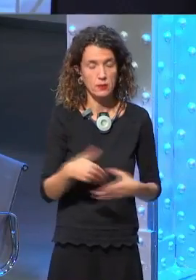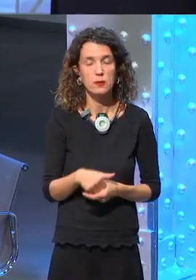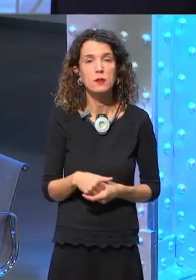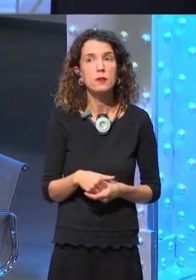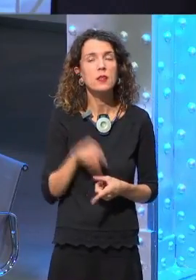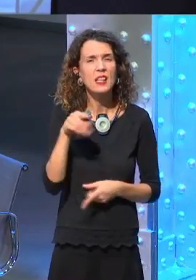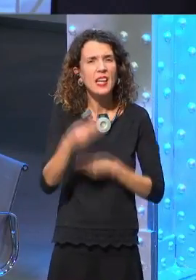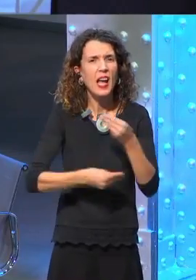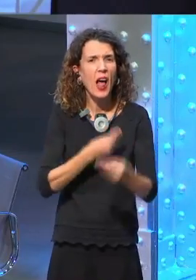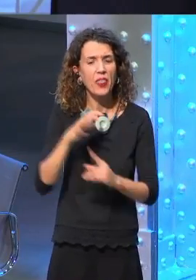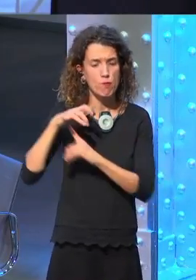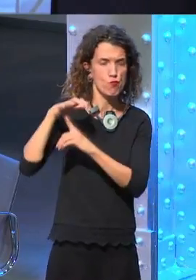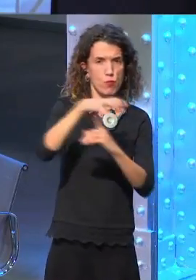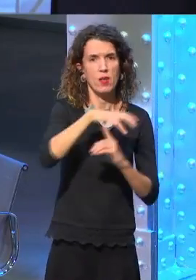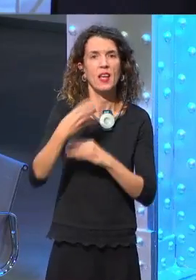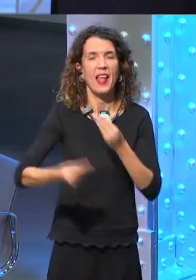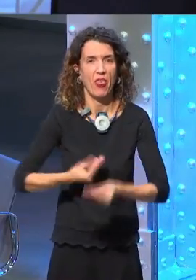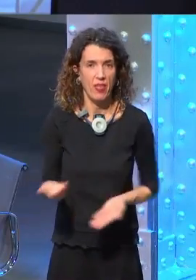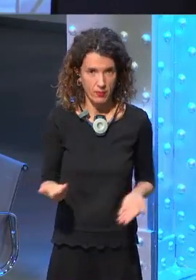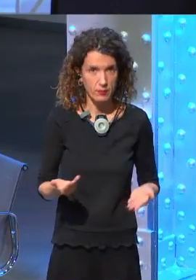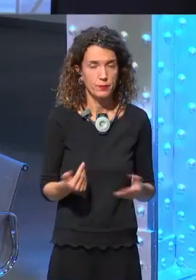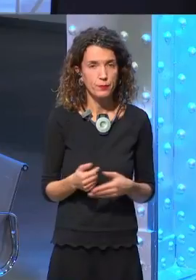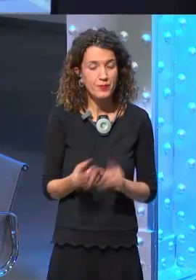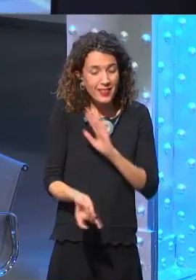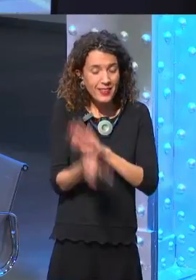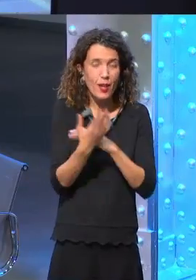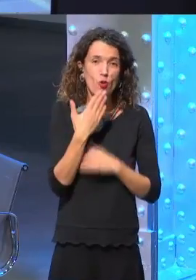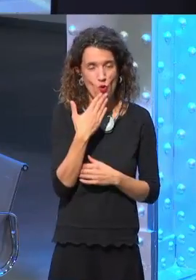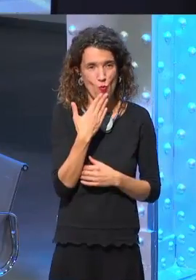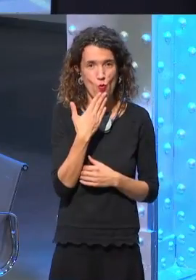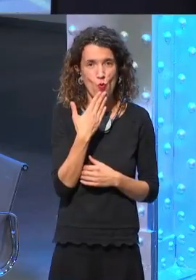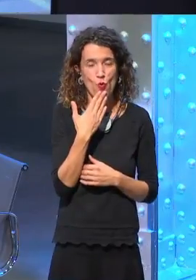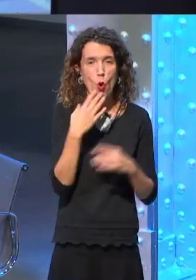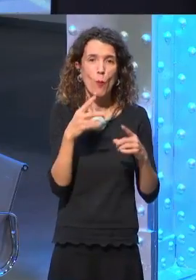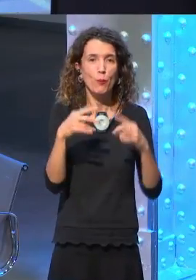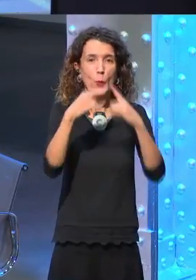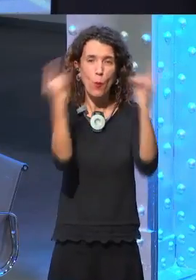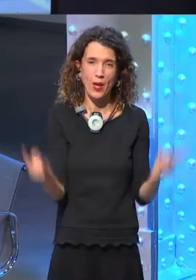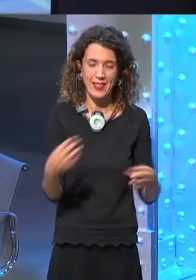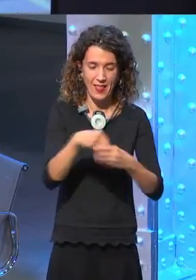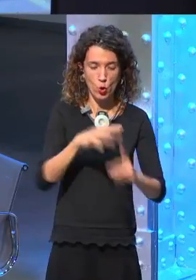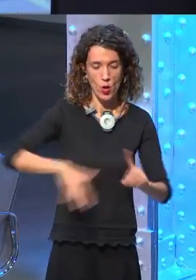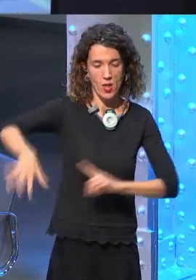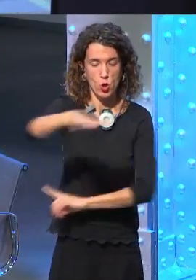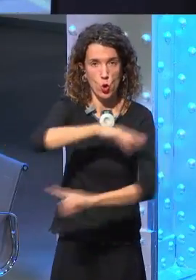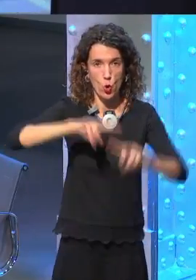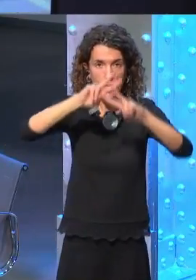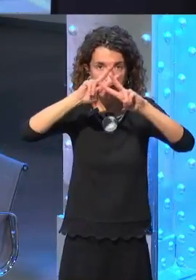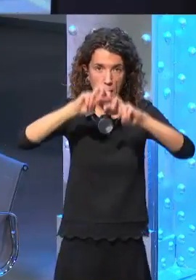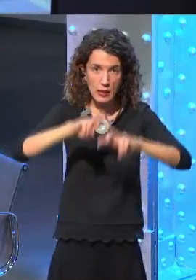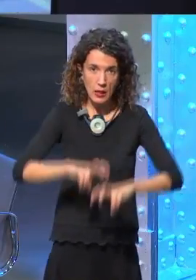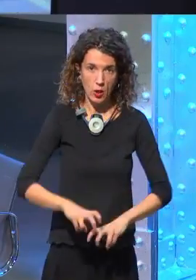Y lo que hacen estos cuadrirrotores es crear una especie de puente en un entorno de